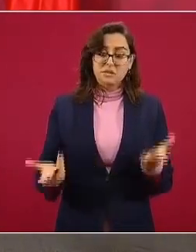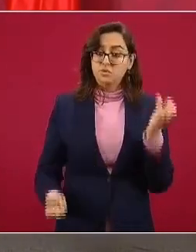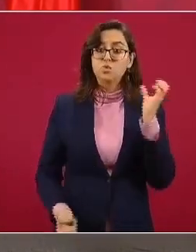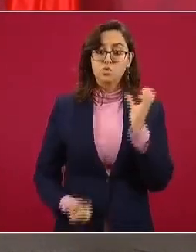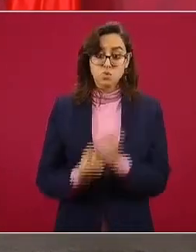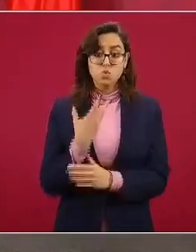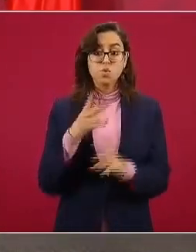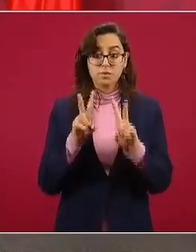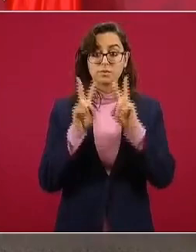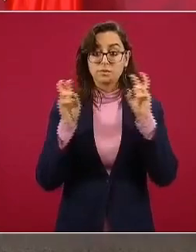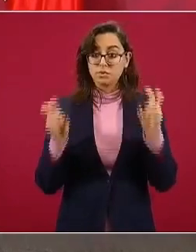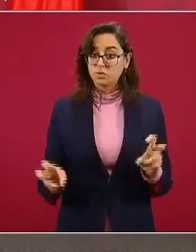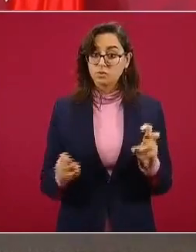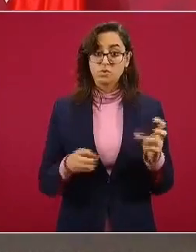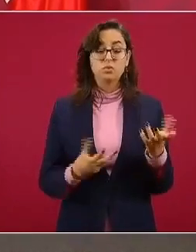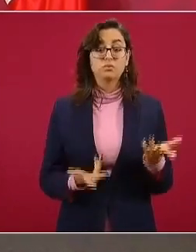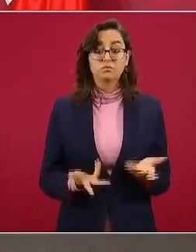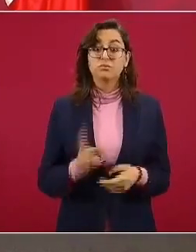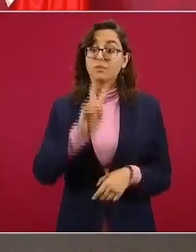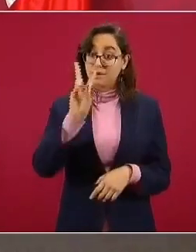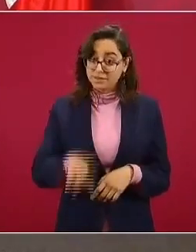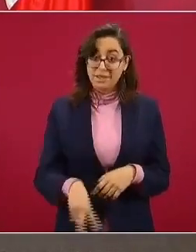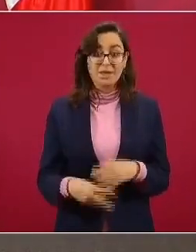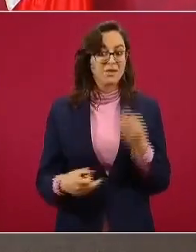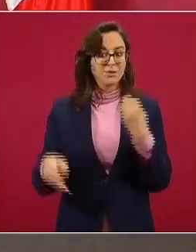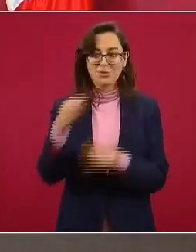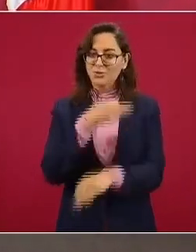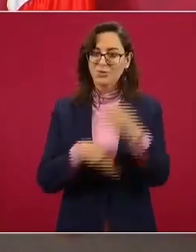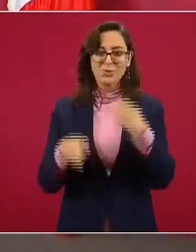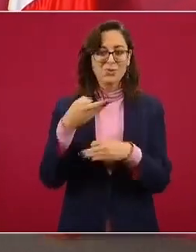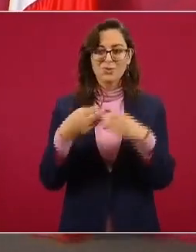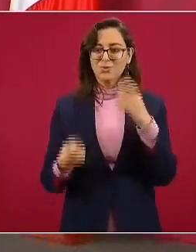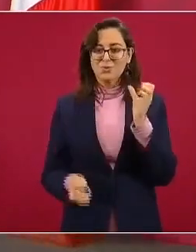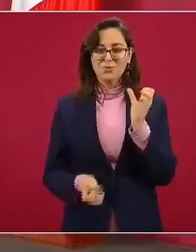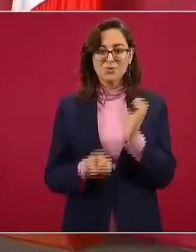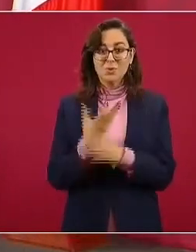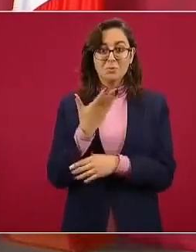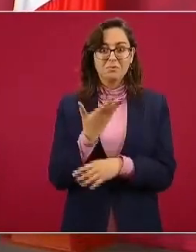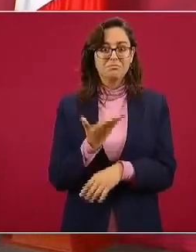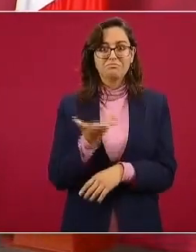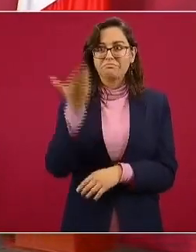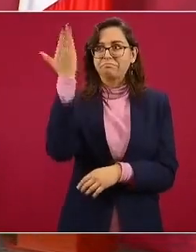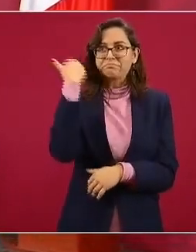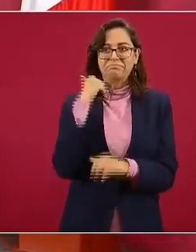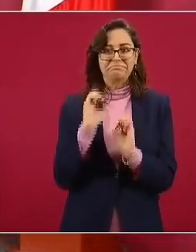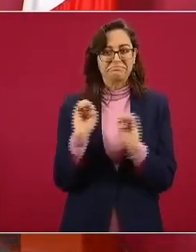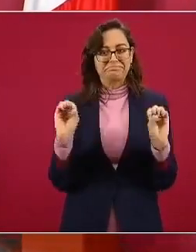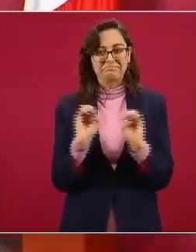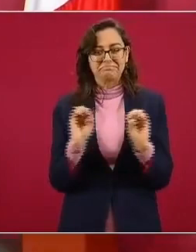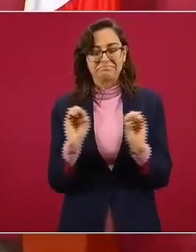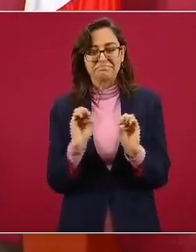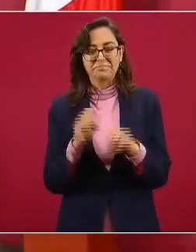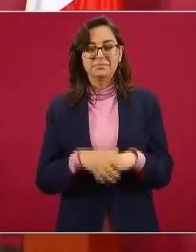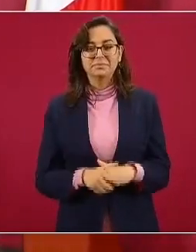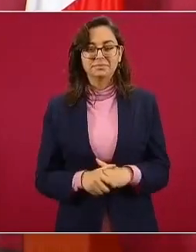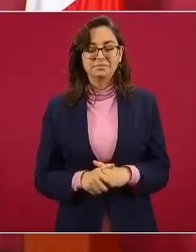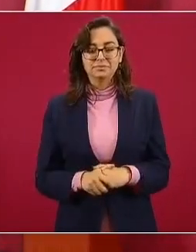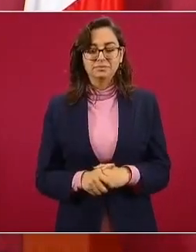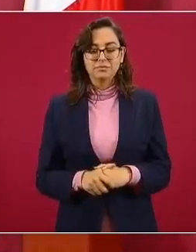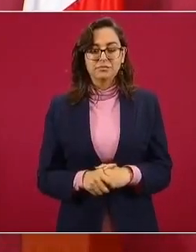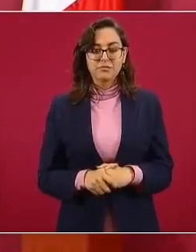nuevo, del todo nuevo. Llevaba mucho tiempo que no sucedía.